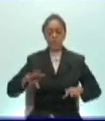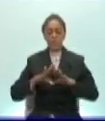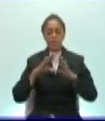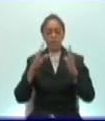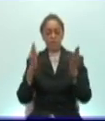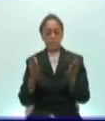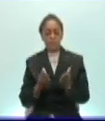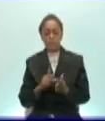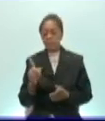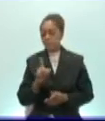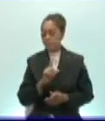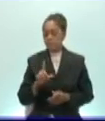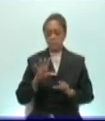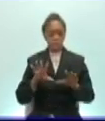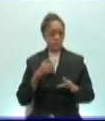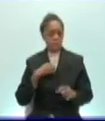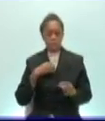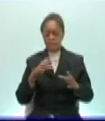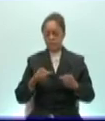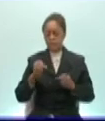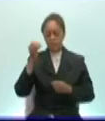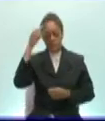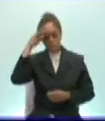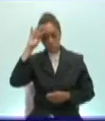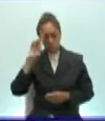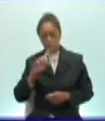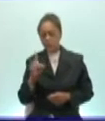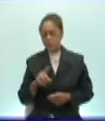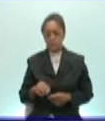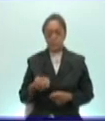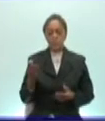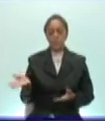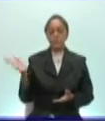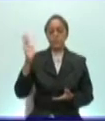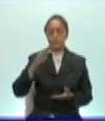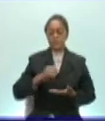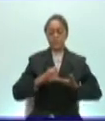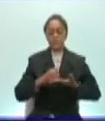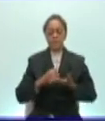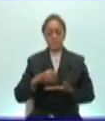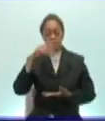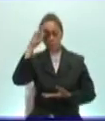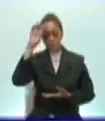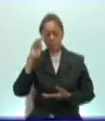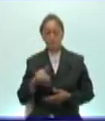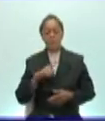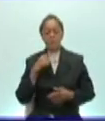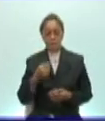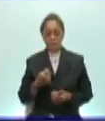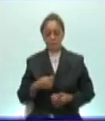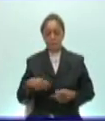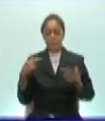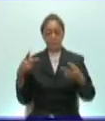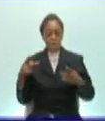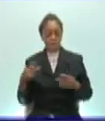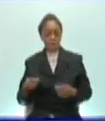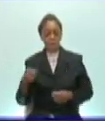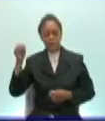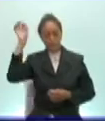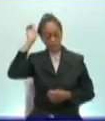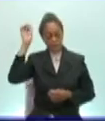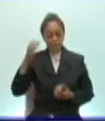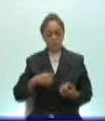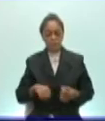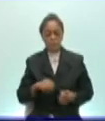que ellos no quieren apoderarse de Cuba, que los pobres vienen a ayudar a los cubanos que han sido masacrados por la política española. ¿Está